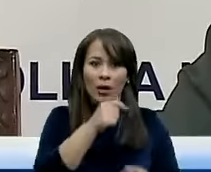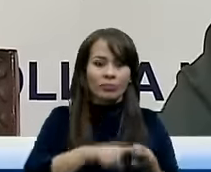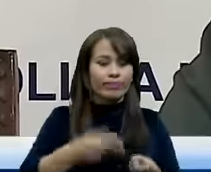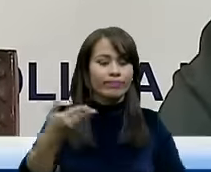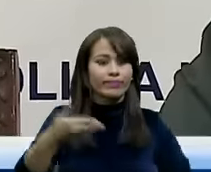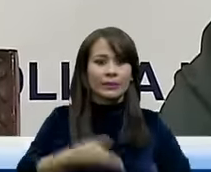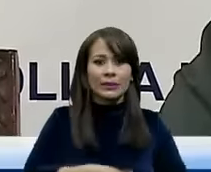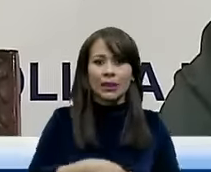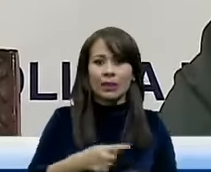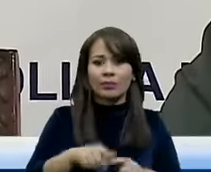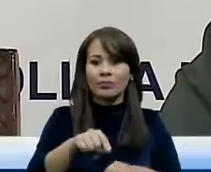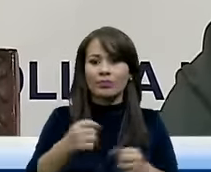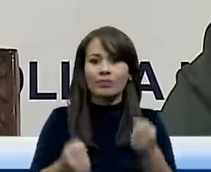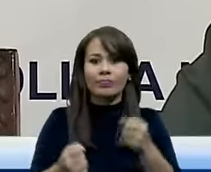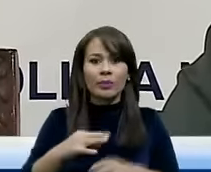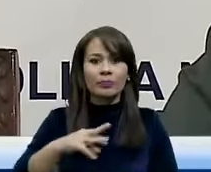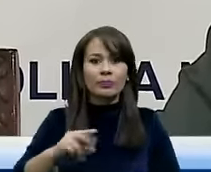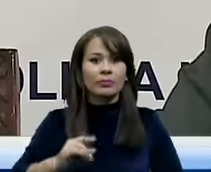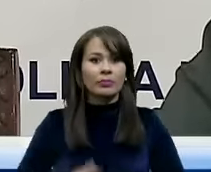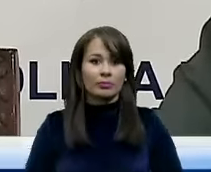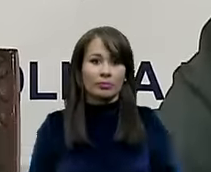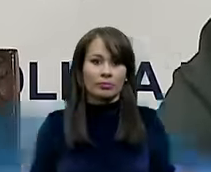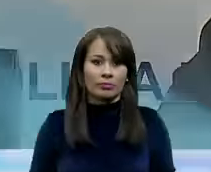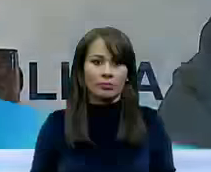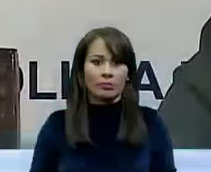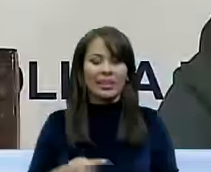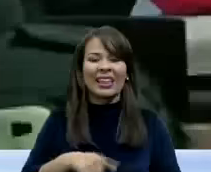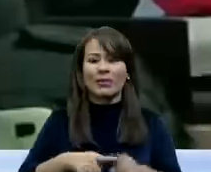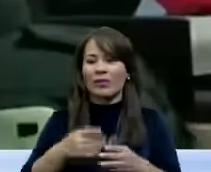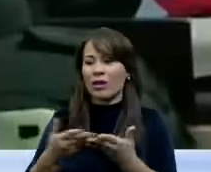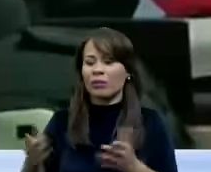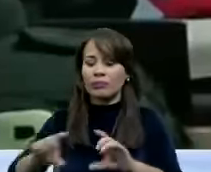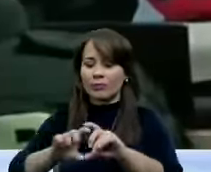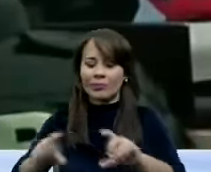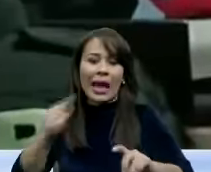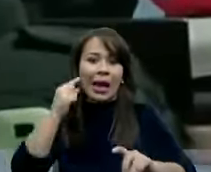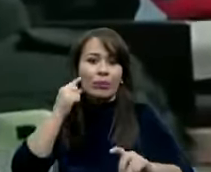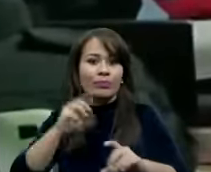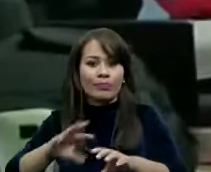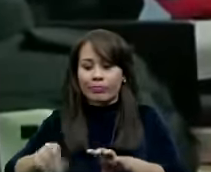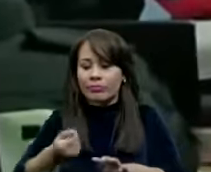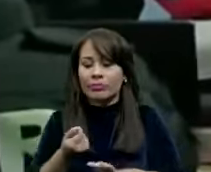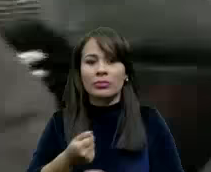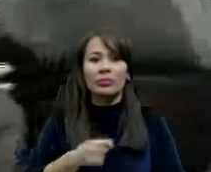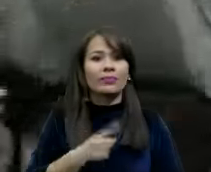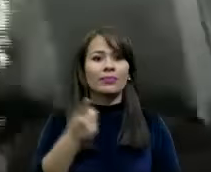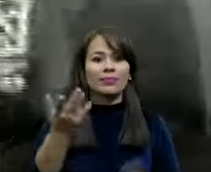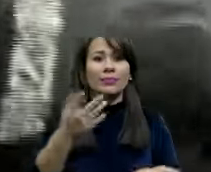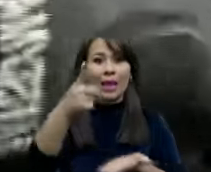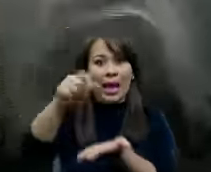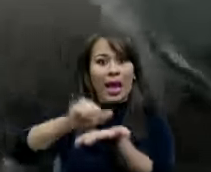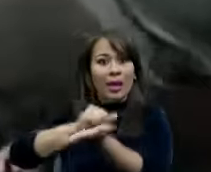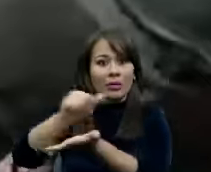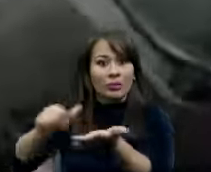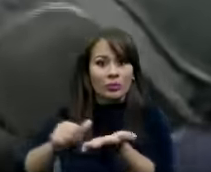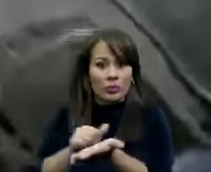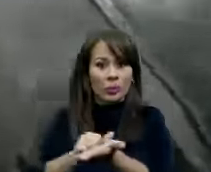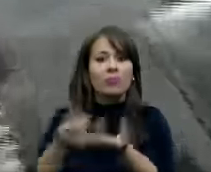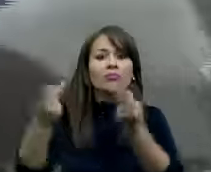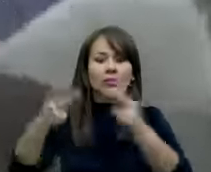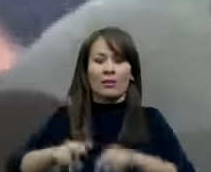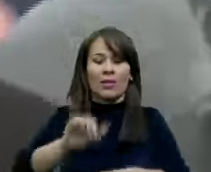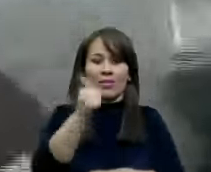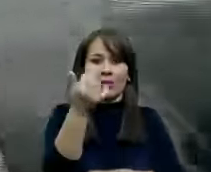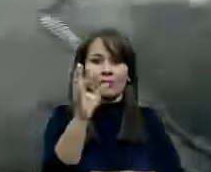Esta banda en particular se dedicaba al robo de vehículos y accesorios. En el caso de la provincia de Azuay, una banda de 17 integrantes